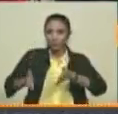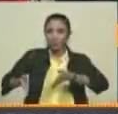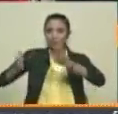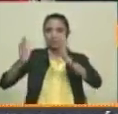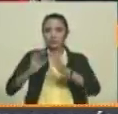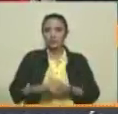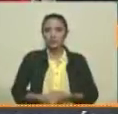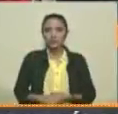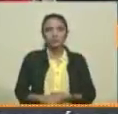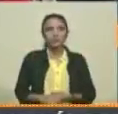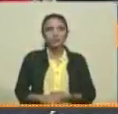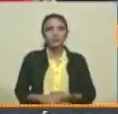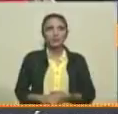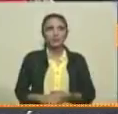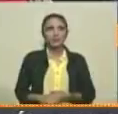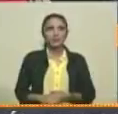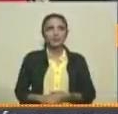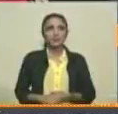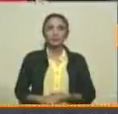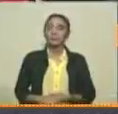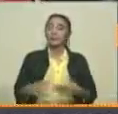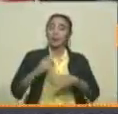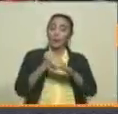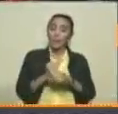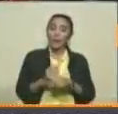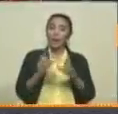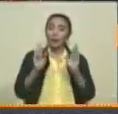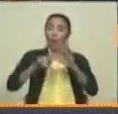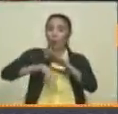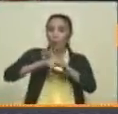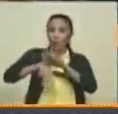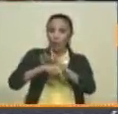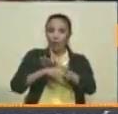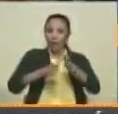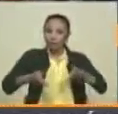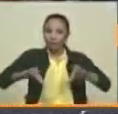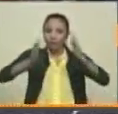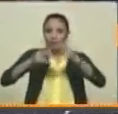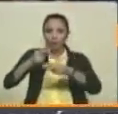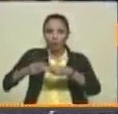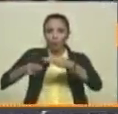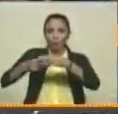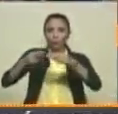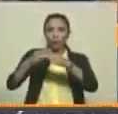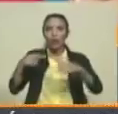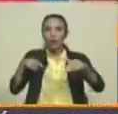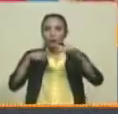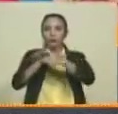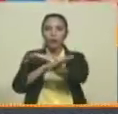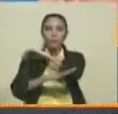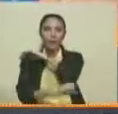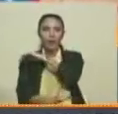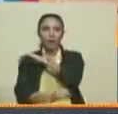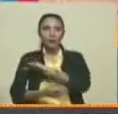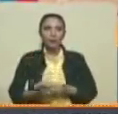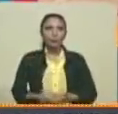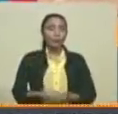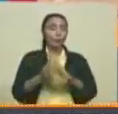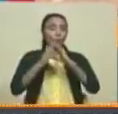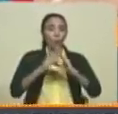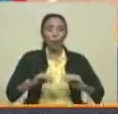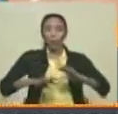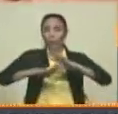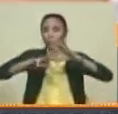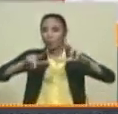preescolar y ya estamos en espera de eso. Y en estos días se metieron a la escuela donde estudia mi niña y se robaron un montón